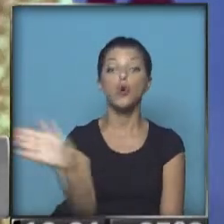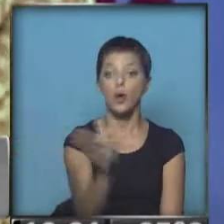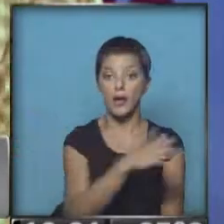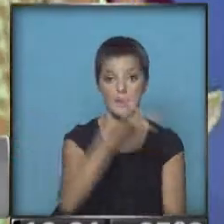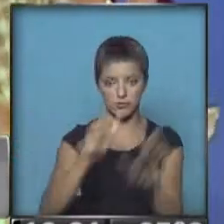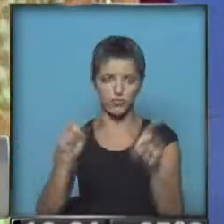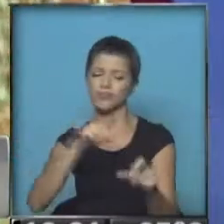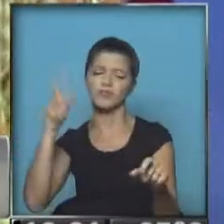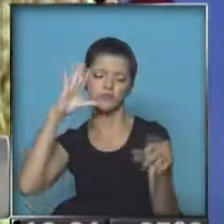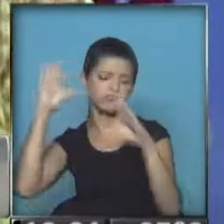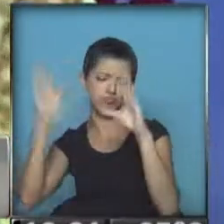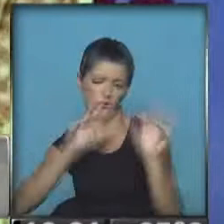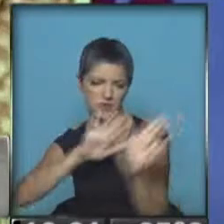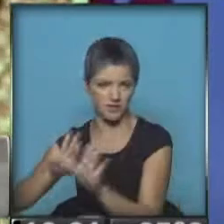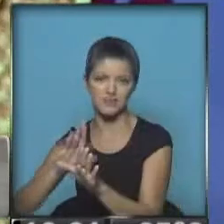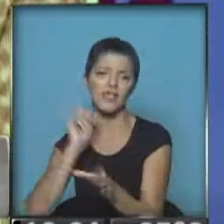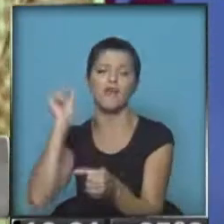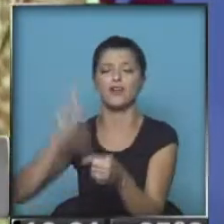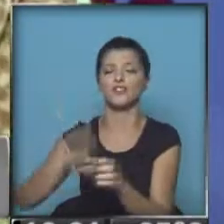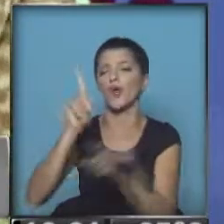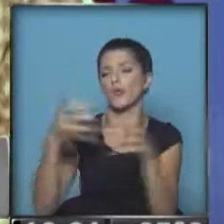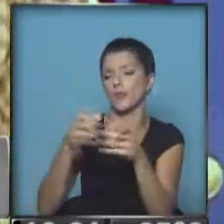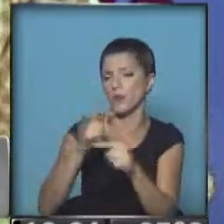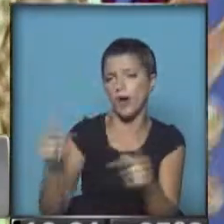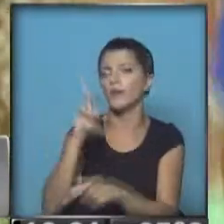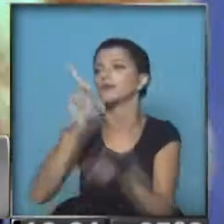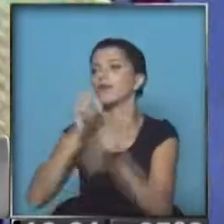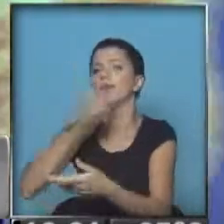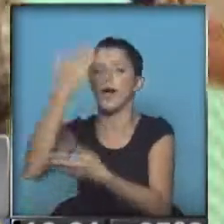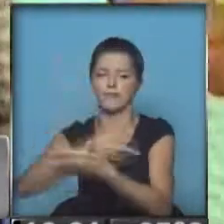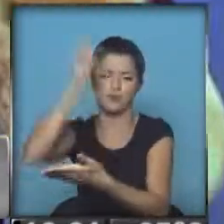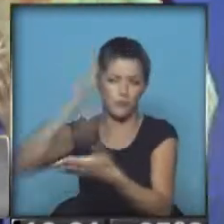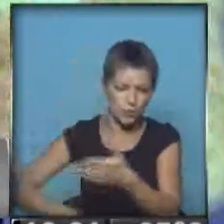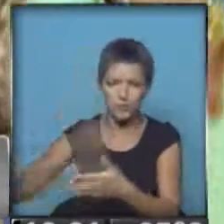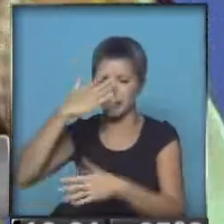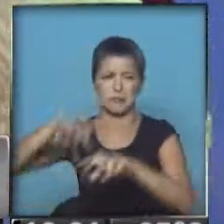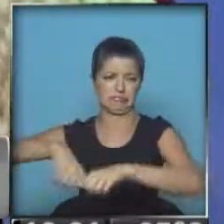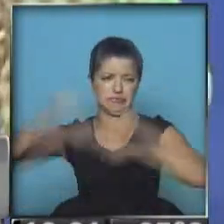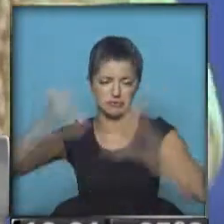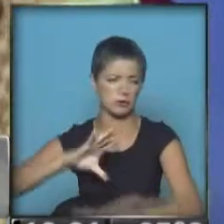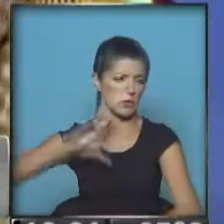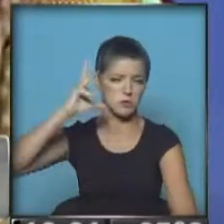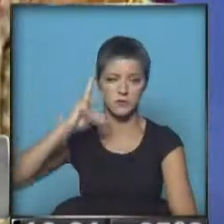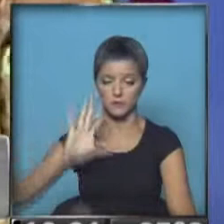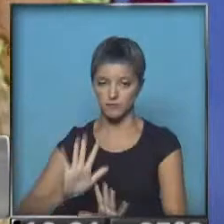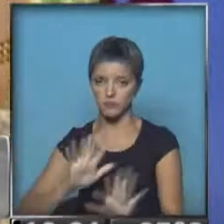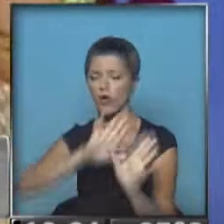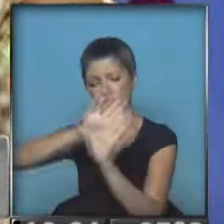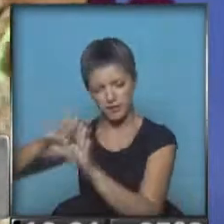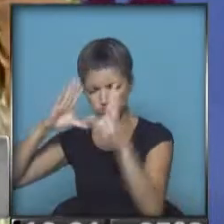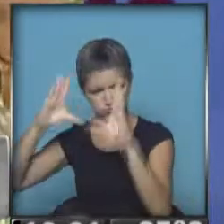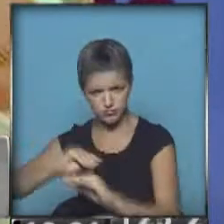y olvídese si no tiene afiliación partidaria o si alguna vez firmó una ficha y después la rompió lleno de bronca,